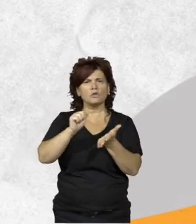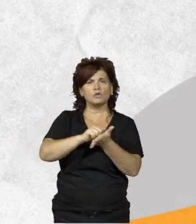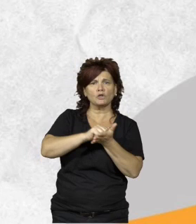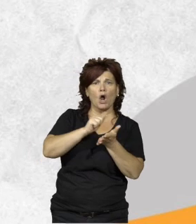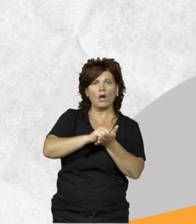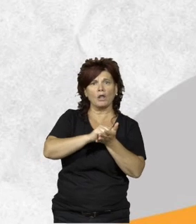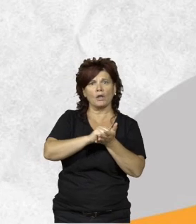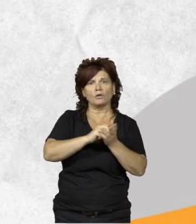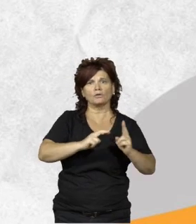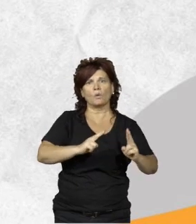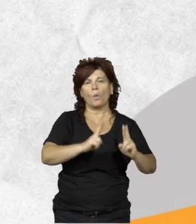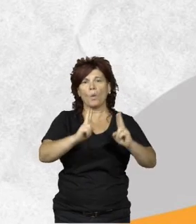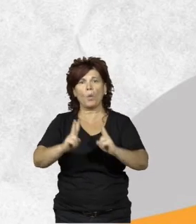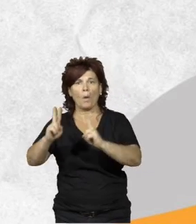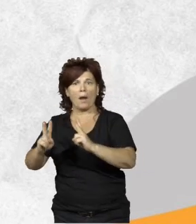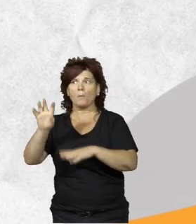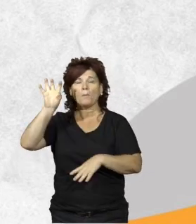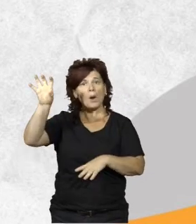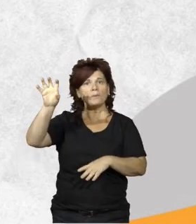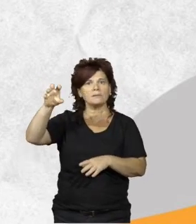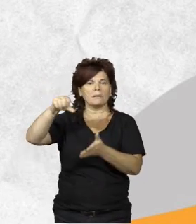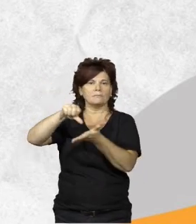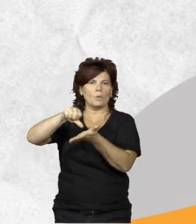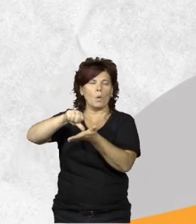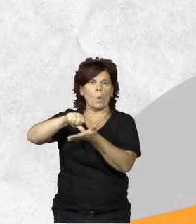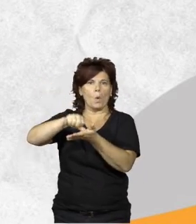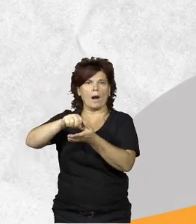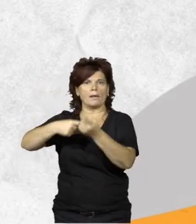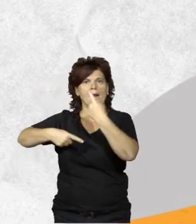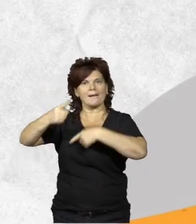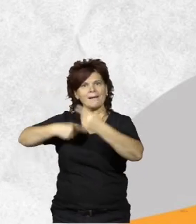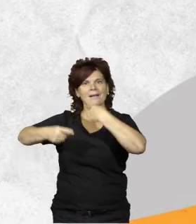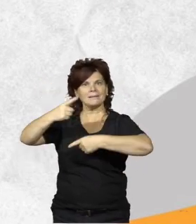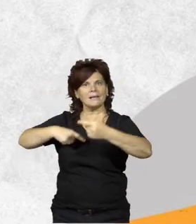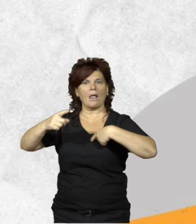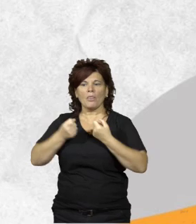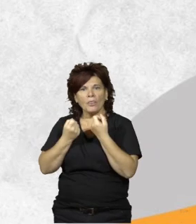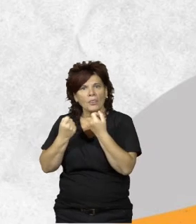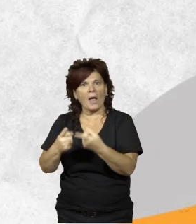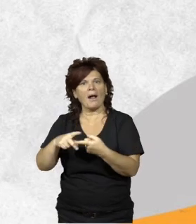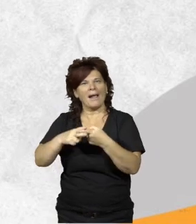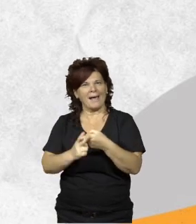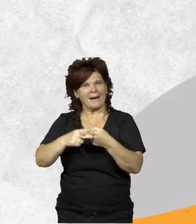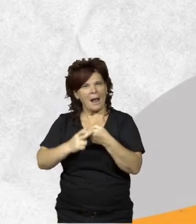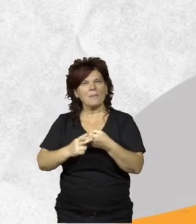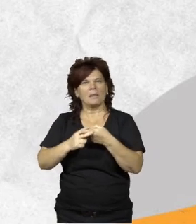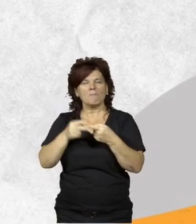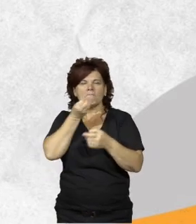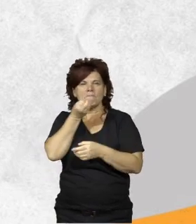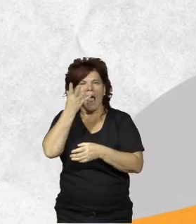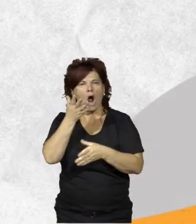provincia tiene un ente de reciclado en lo que pone a disposición como herramienta justamente para un mejor